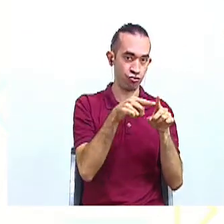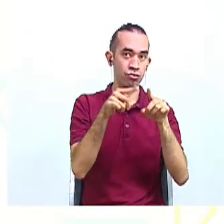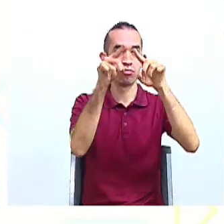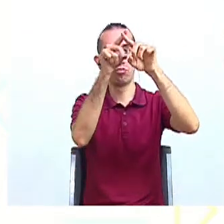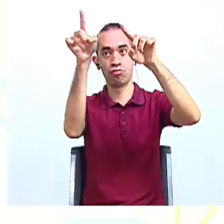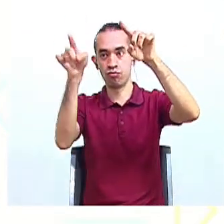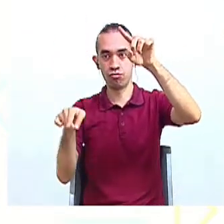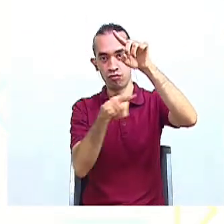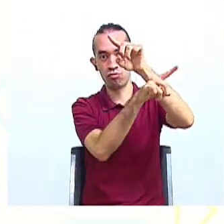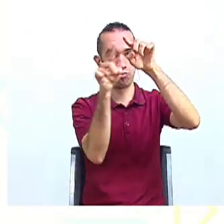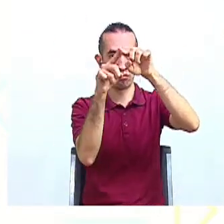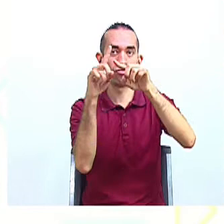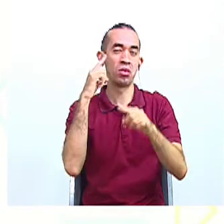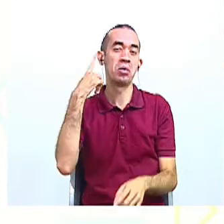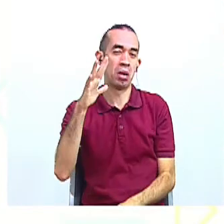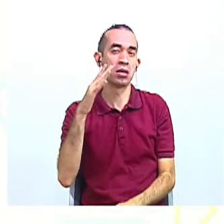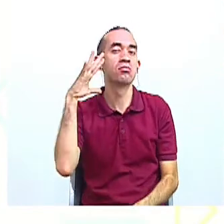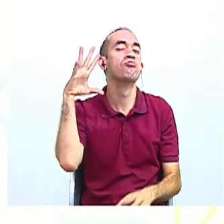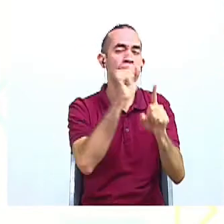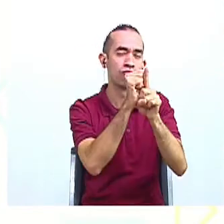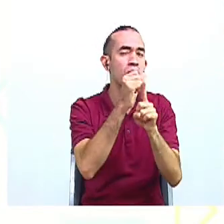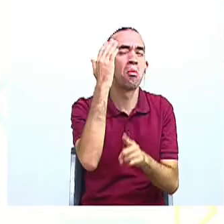por el criterio.